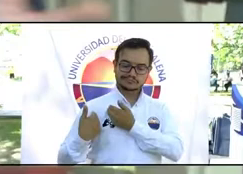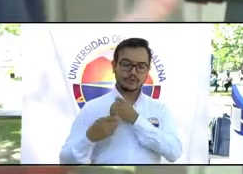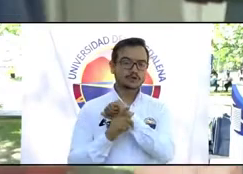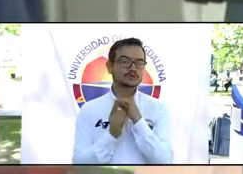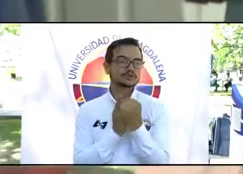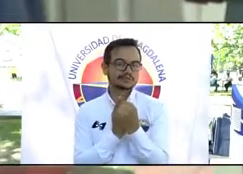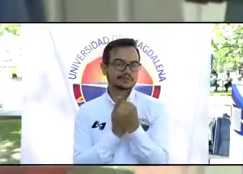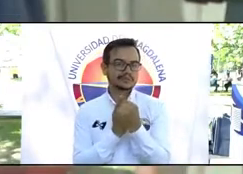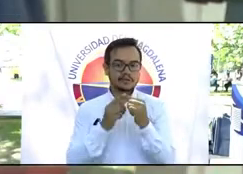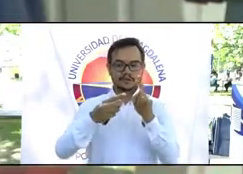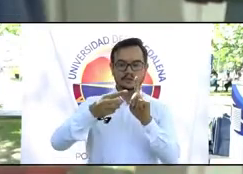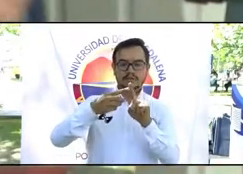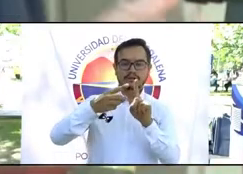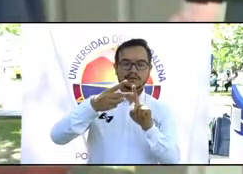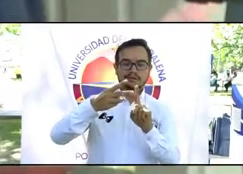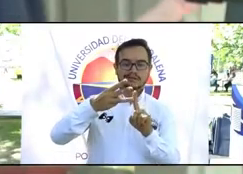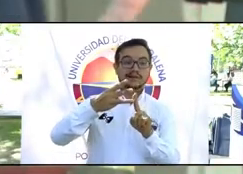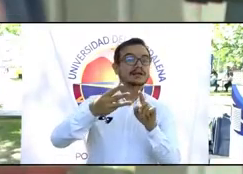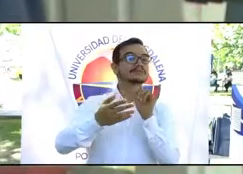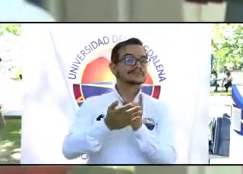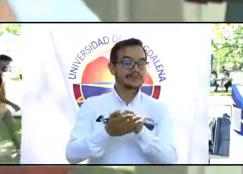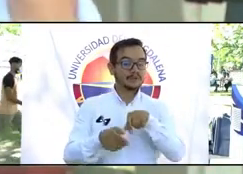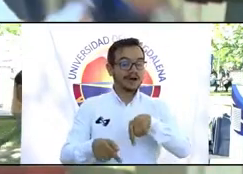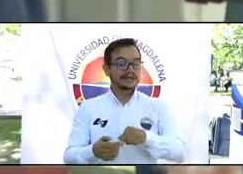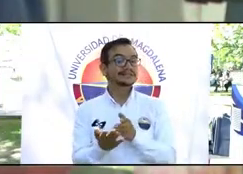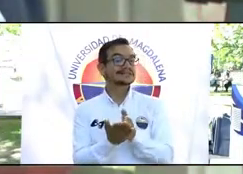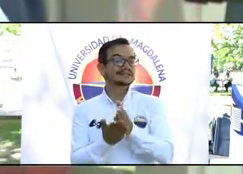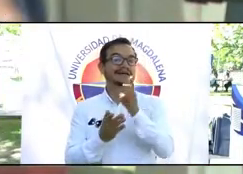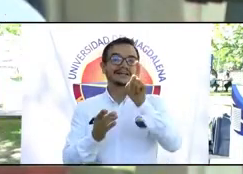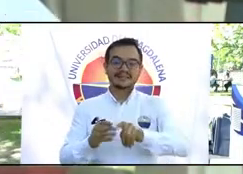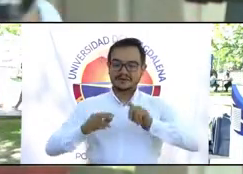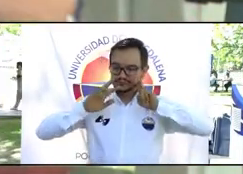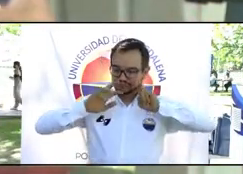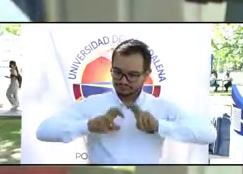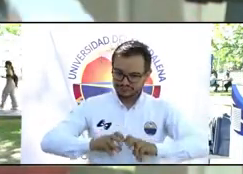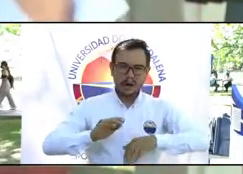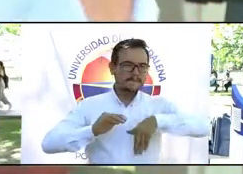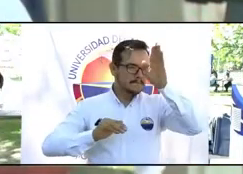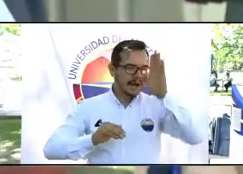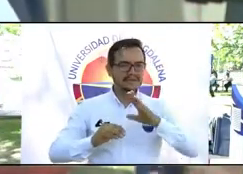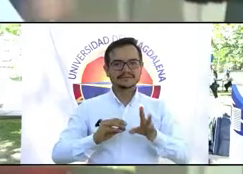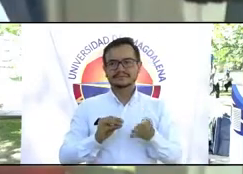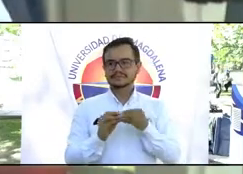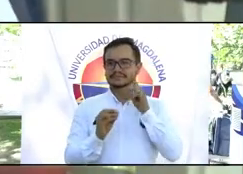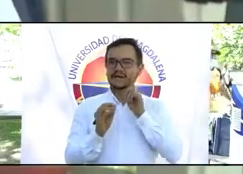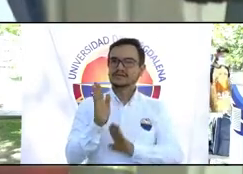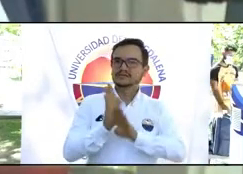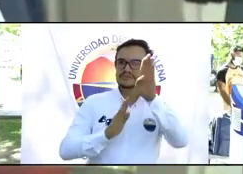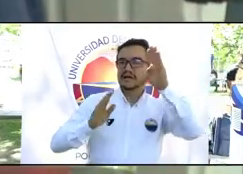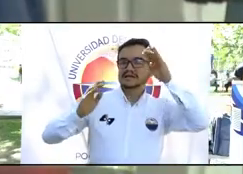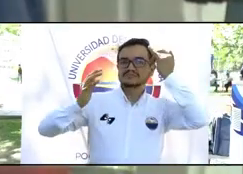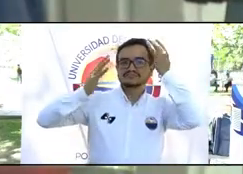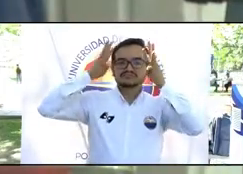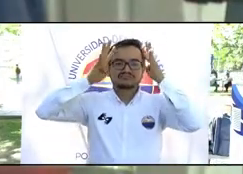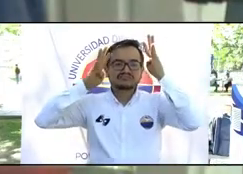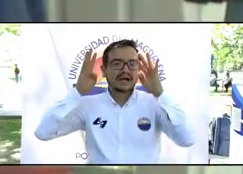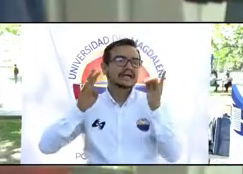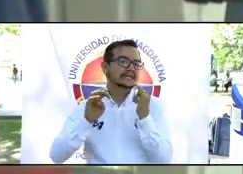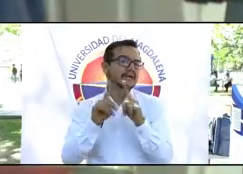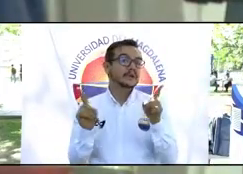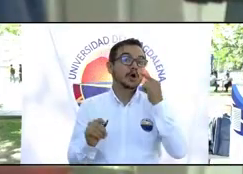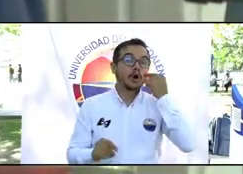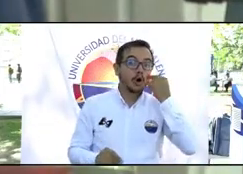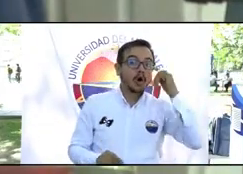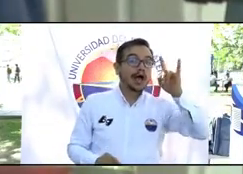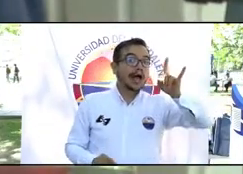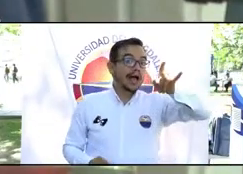esas 3 tareas, el programa tiene que seguir avanzando en investigación aplicada, en seguir desarrollando innovaciones, pero nunca debe perder de vista